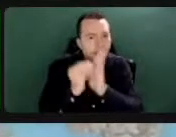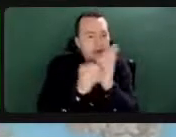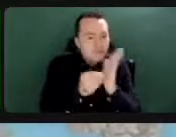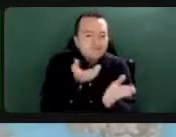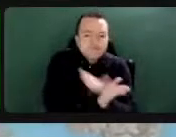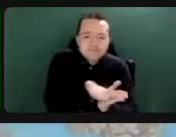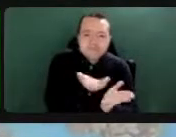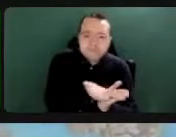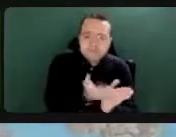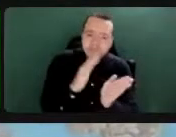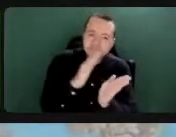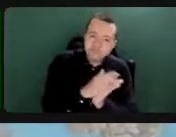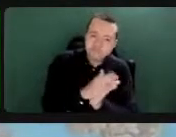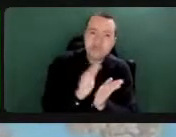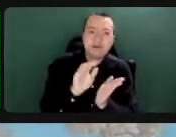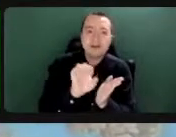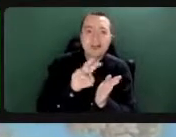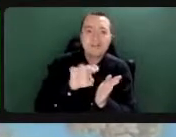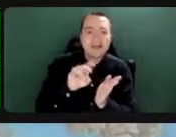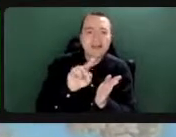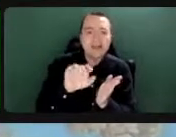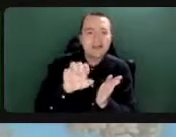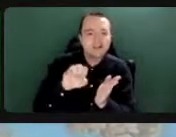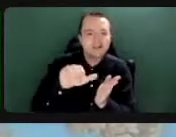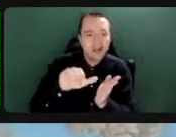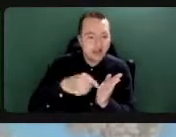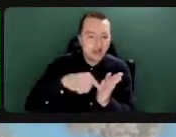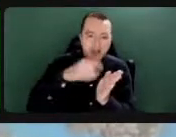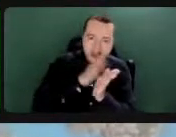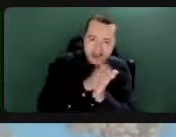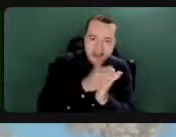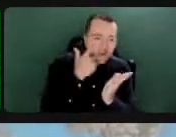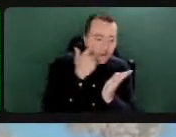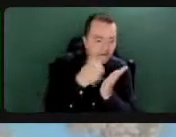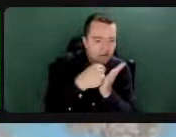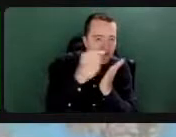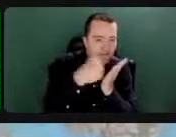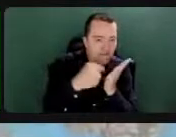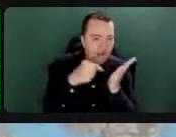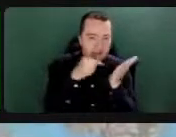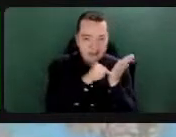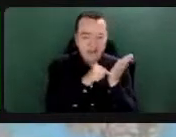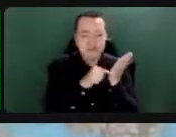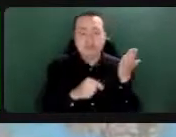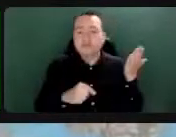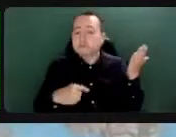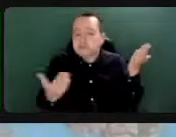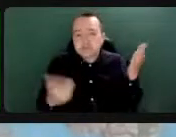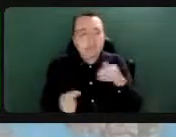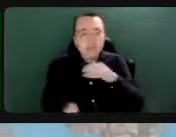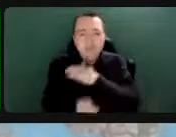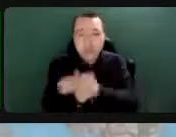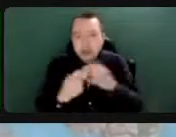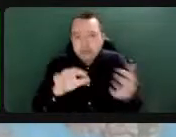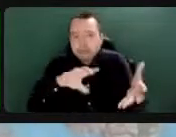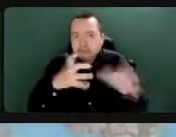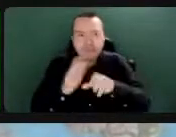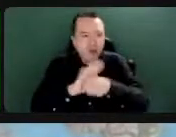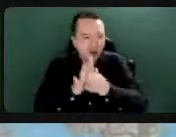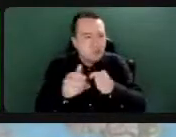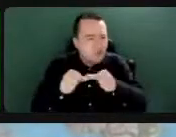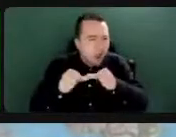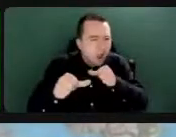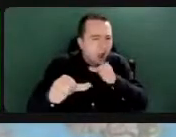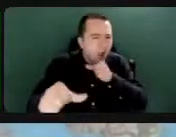COVID-19. Pero gran parte de lo que hacemos es resultado de esa colaboración muy